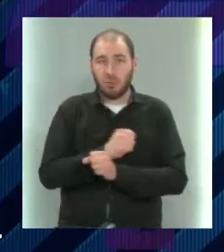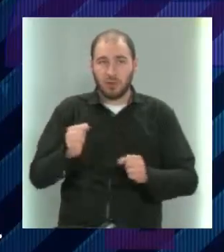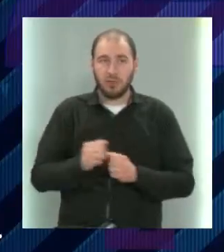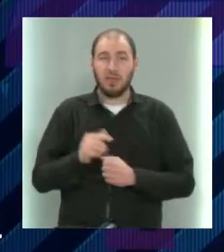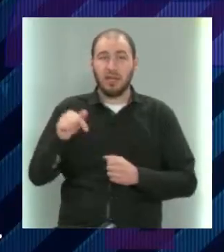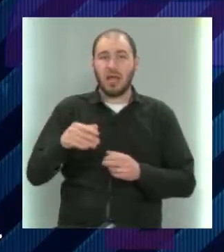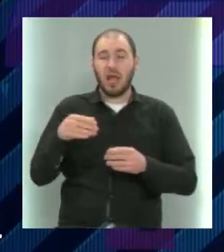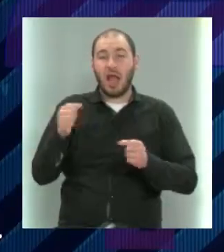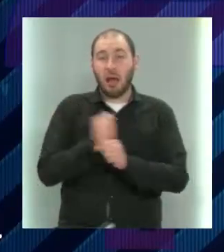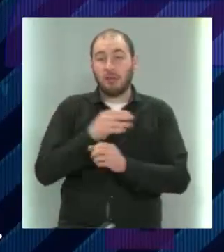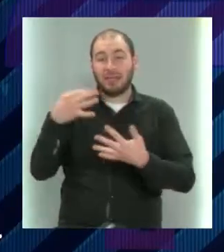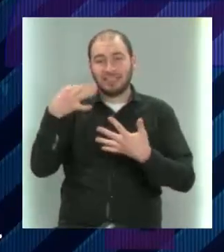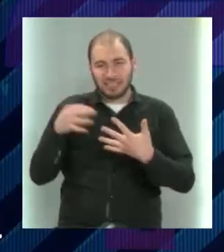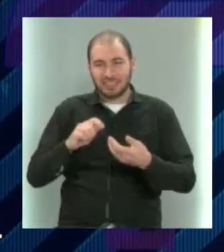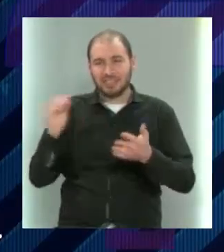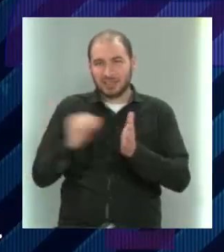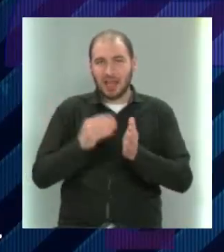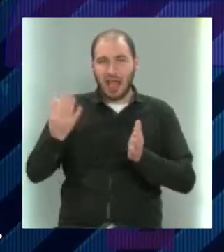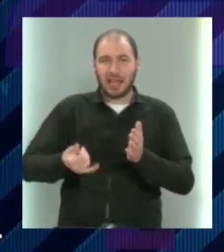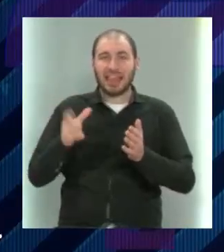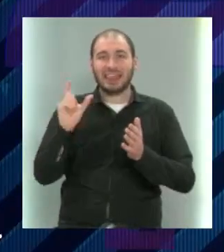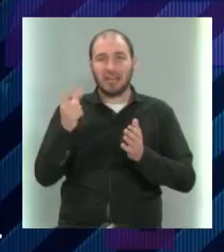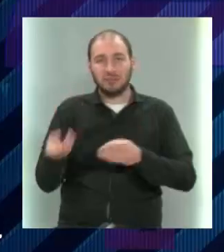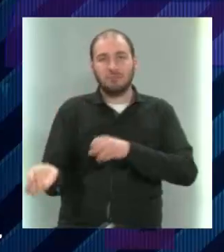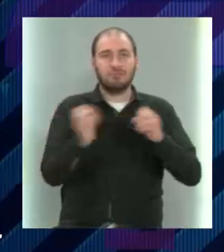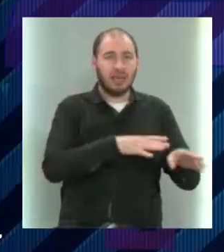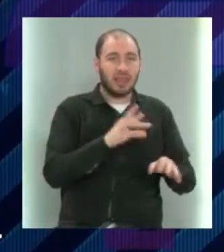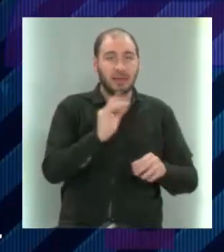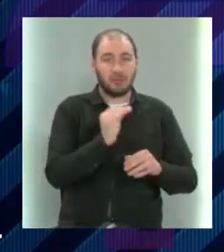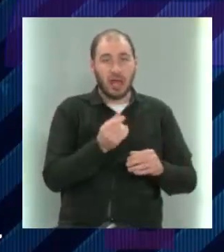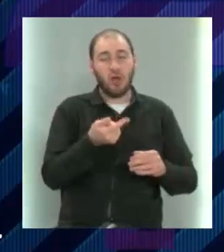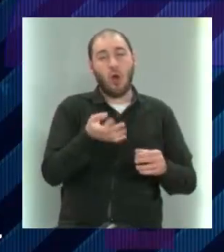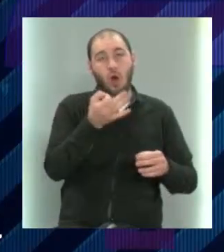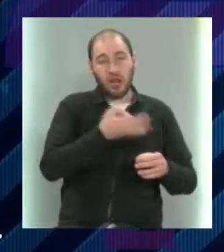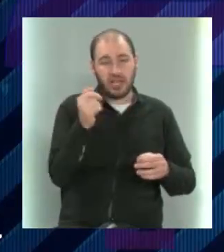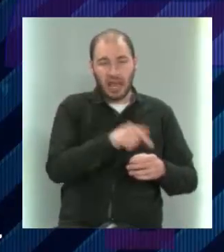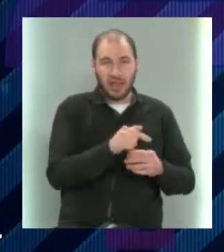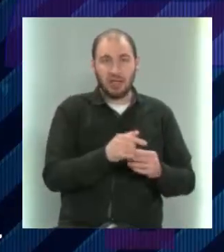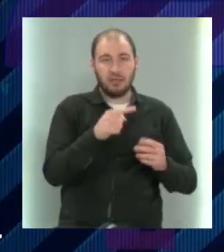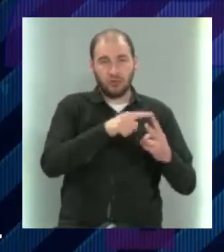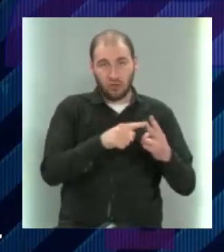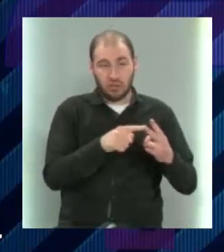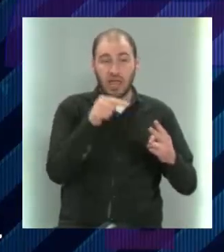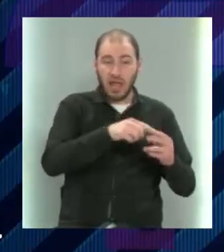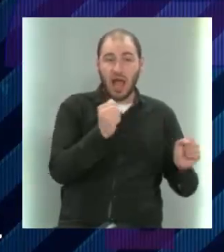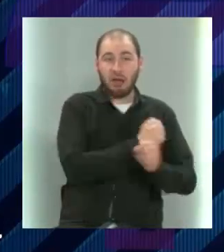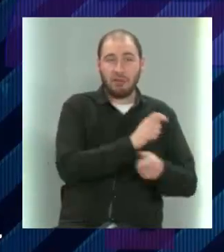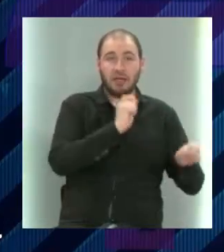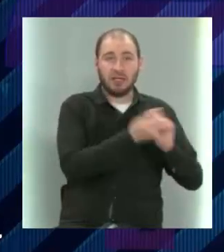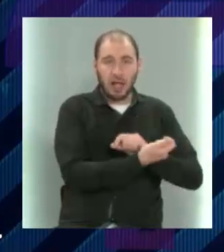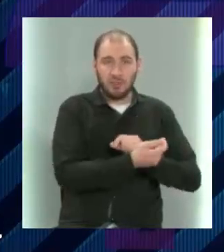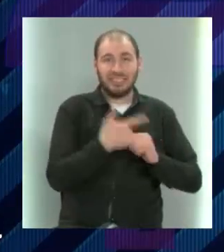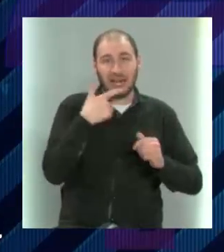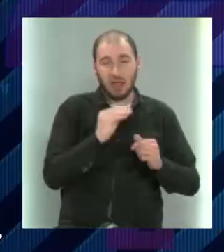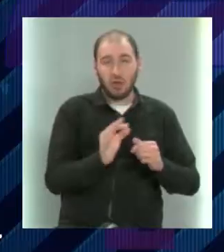es que se apruebe con correcciones o modificaciones. El texto vuelve a diputados, que es la Cámara de Origen, que tiene 2 opciones: aprobarlo con las modificaciones